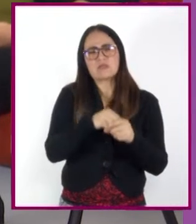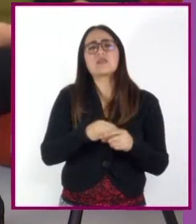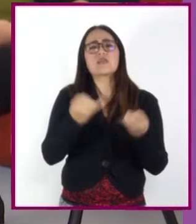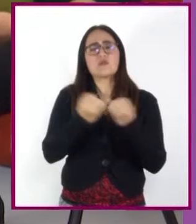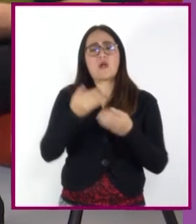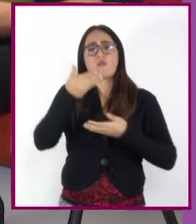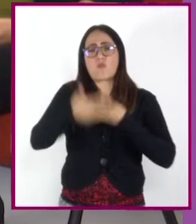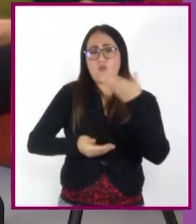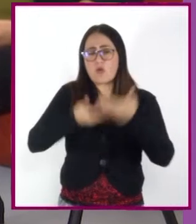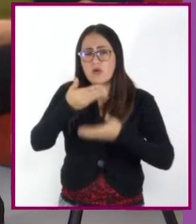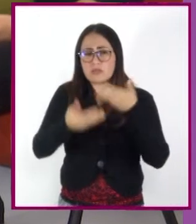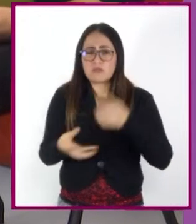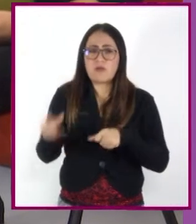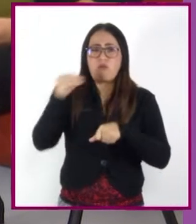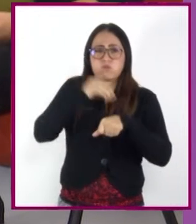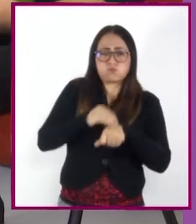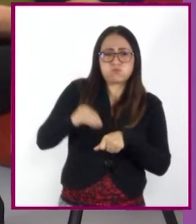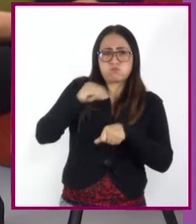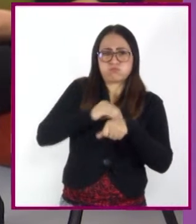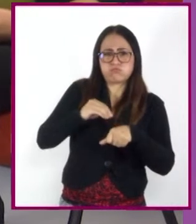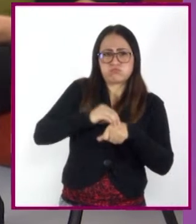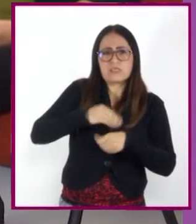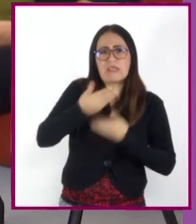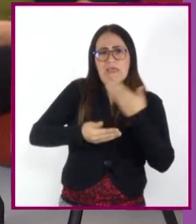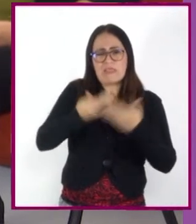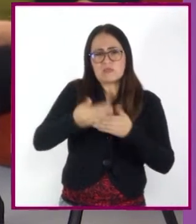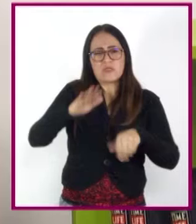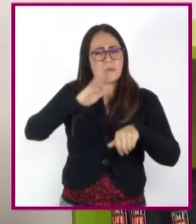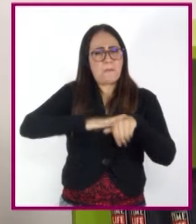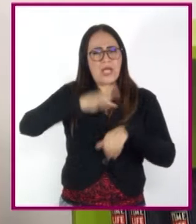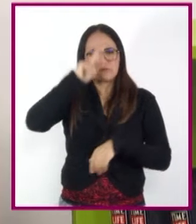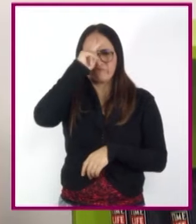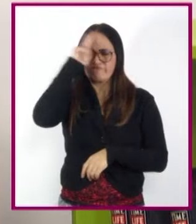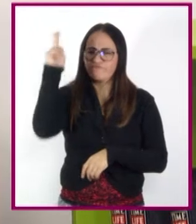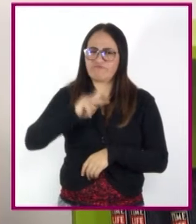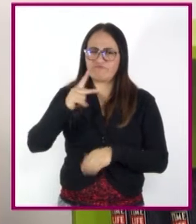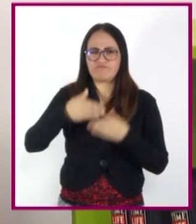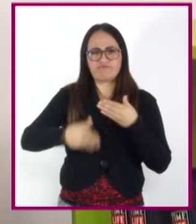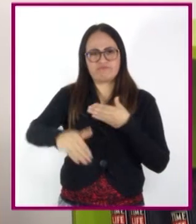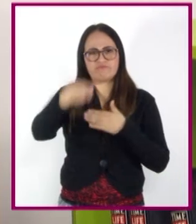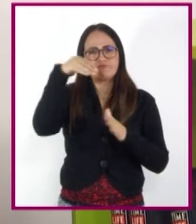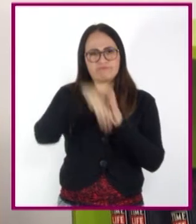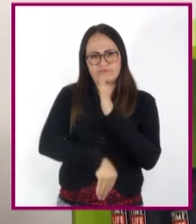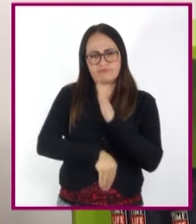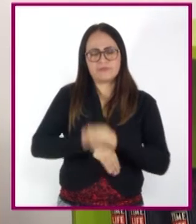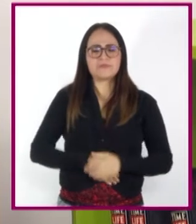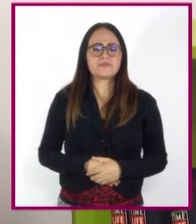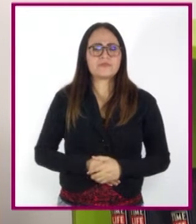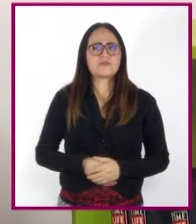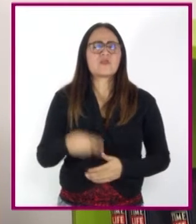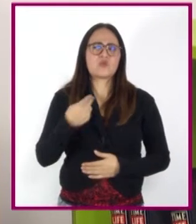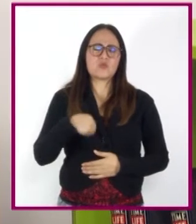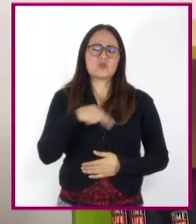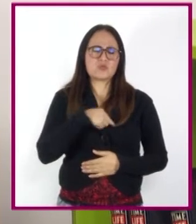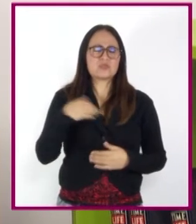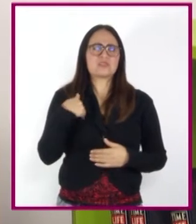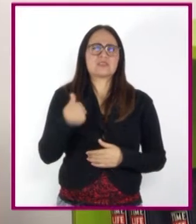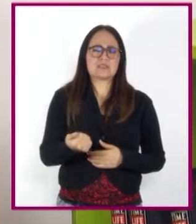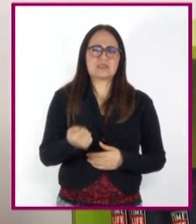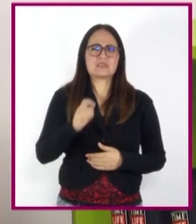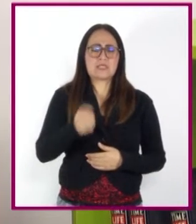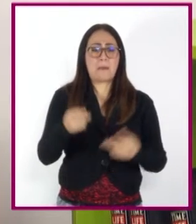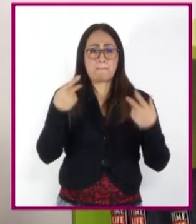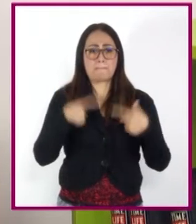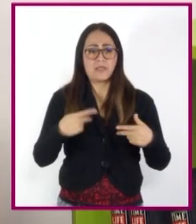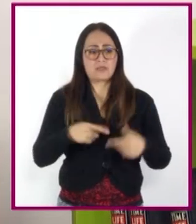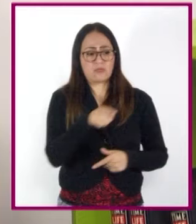acumula, se intensifica y se vuelve efecto dominó. Si comprendemos lo anterior, entendemos que una persona no es